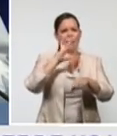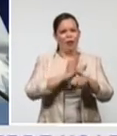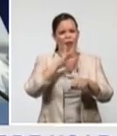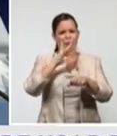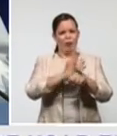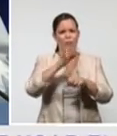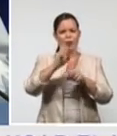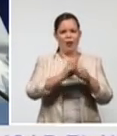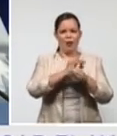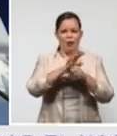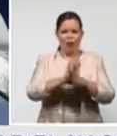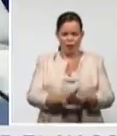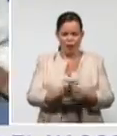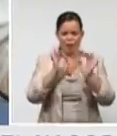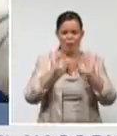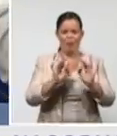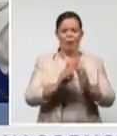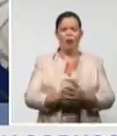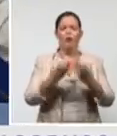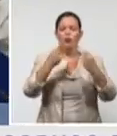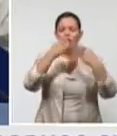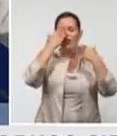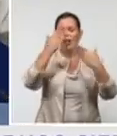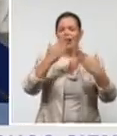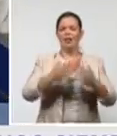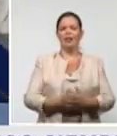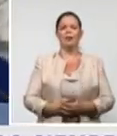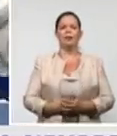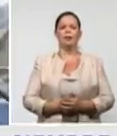problemática que estamos enfrentando ahora. Muchas gracias nuevamente. El